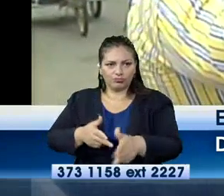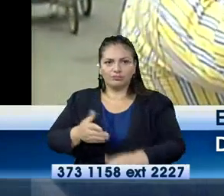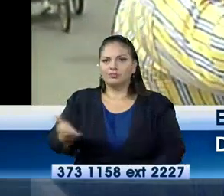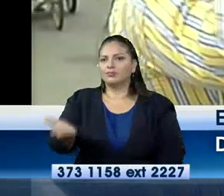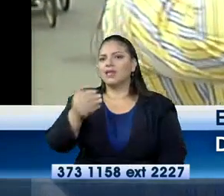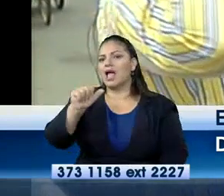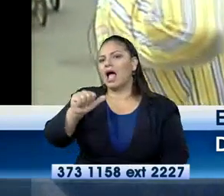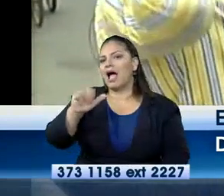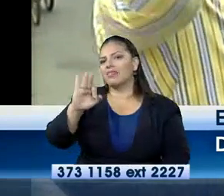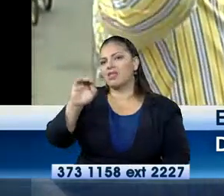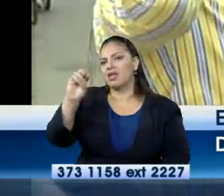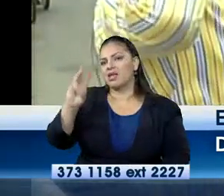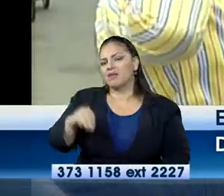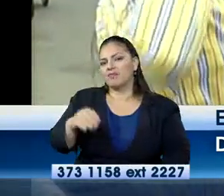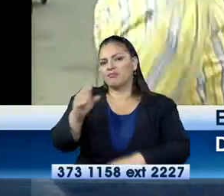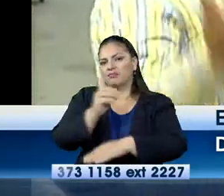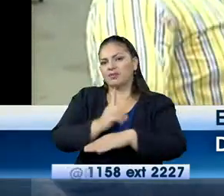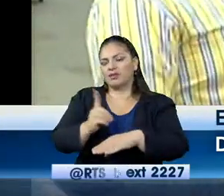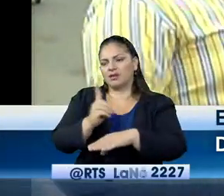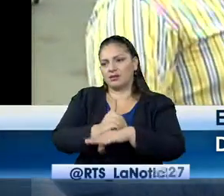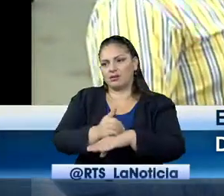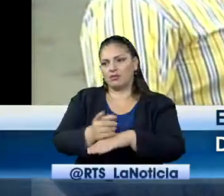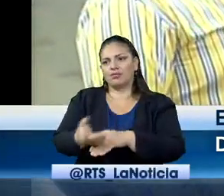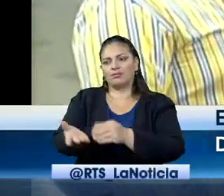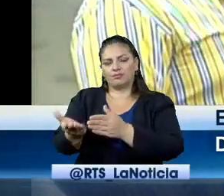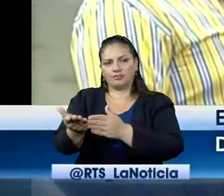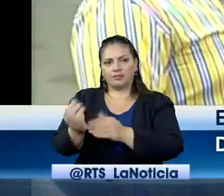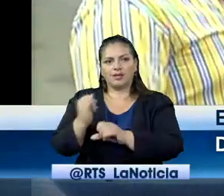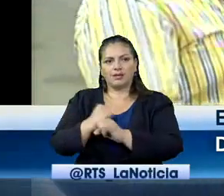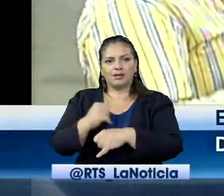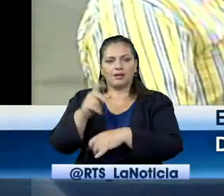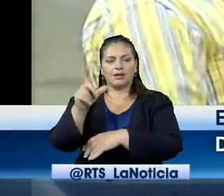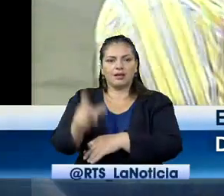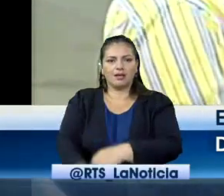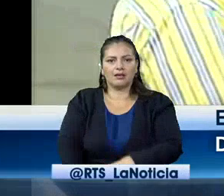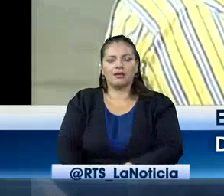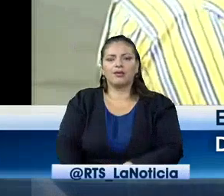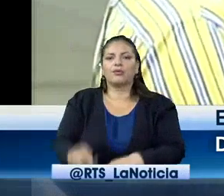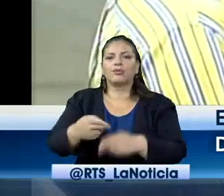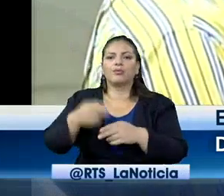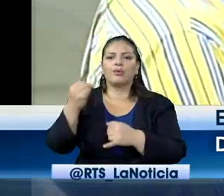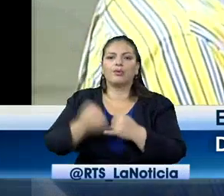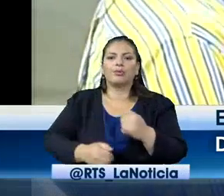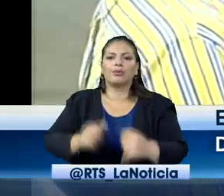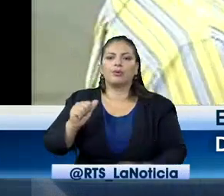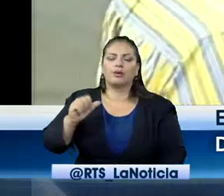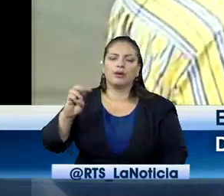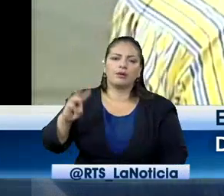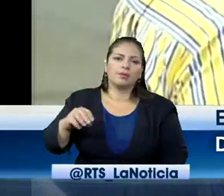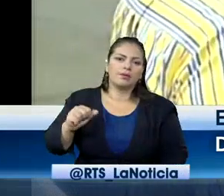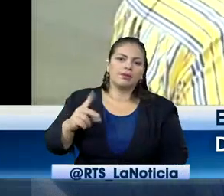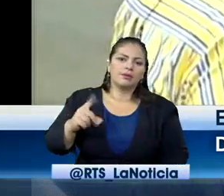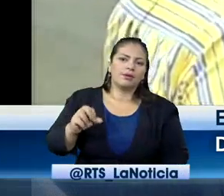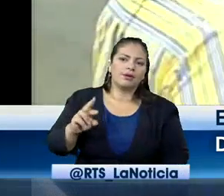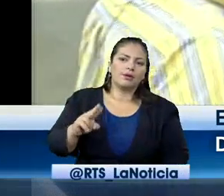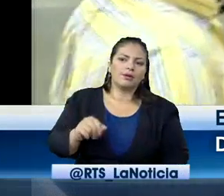se ratificaron los requisitos que ya se conocían para que se puedan legalizar las tricimotos. Es correcto, ya